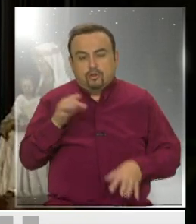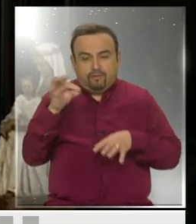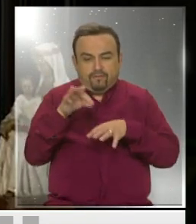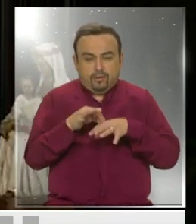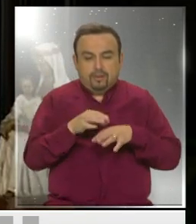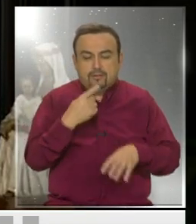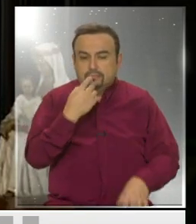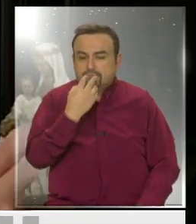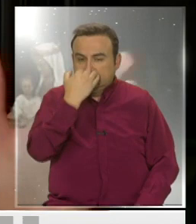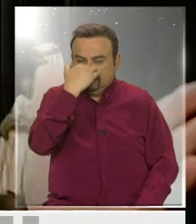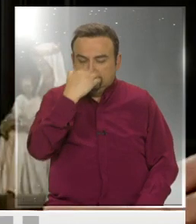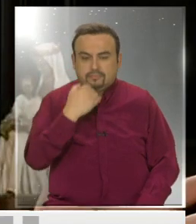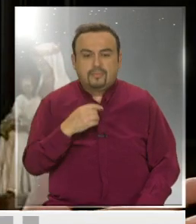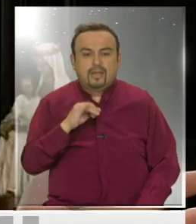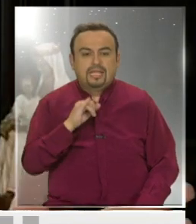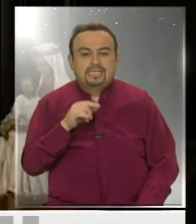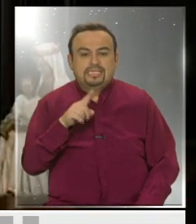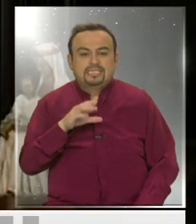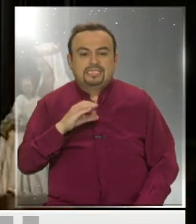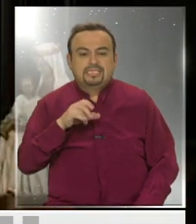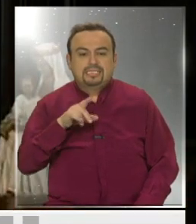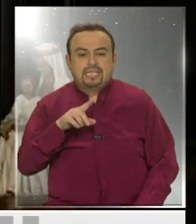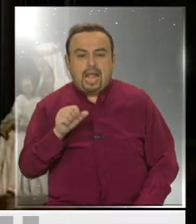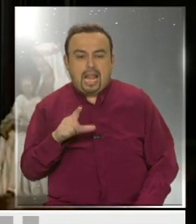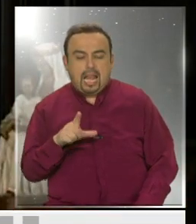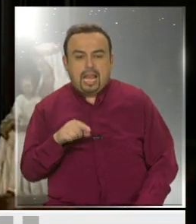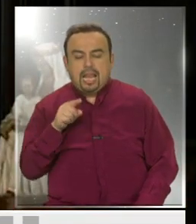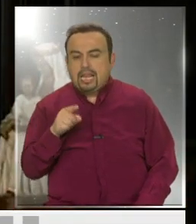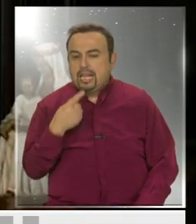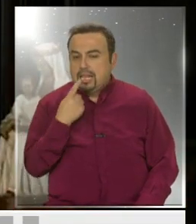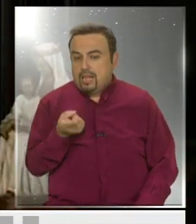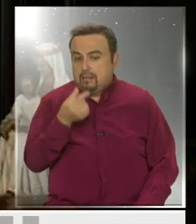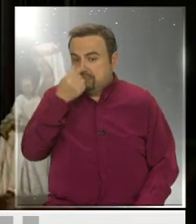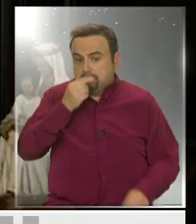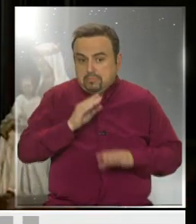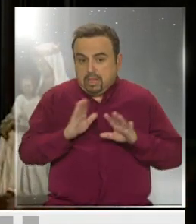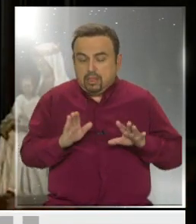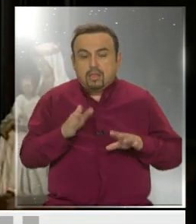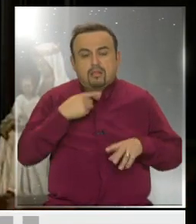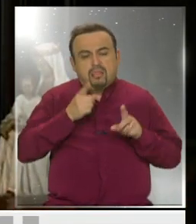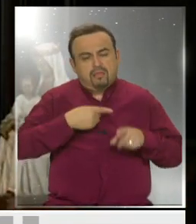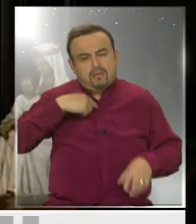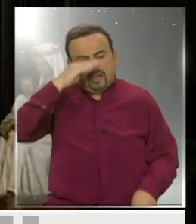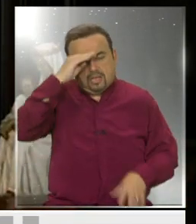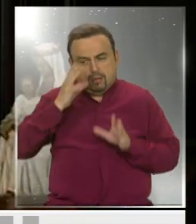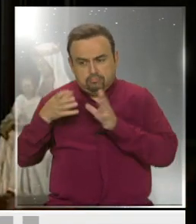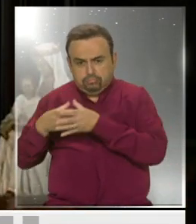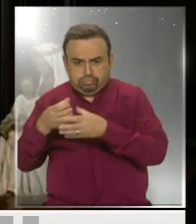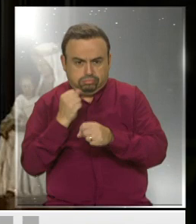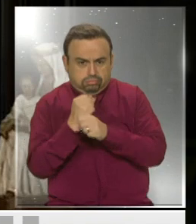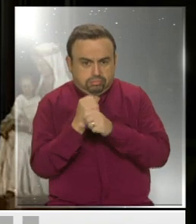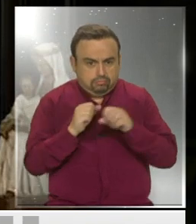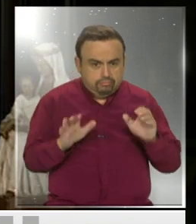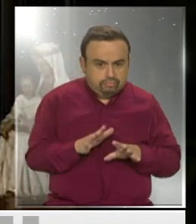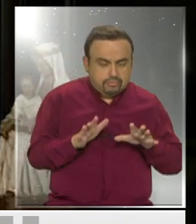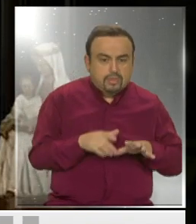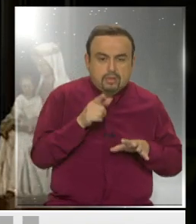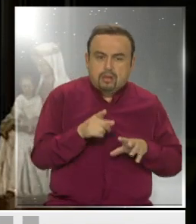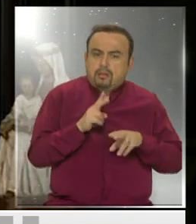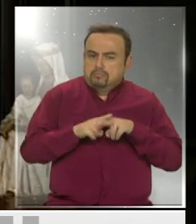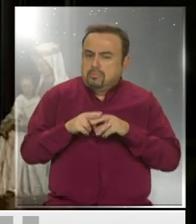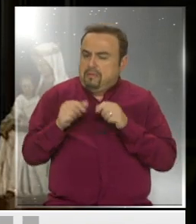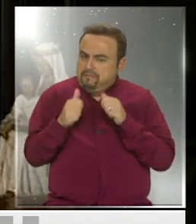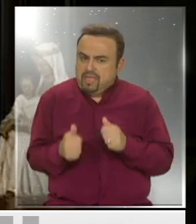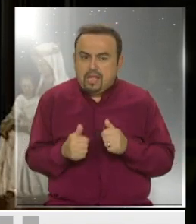cercana a cero las consultas están vacíos los niños no se están refiriendo entonces yo creo que hay que tener confianza que los equipos que están trabajando en esto lo están